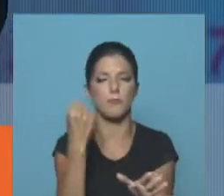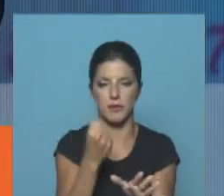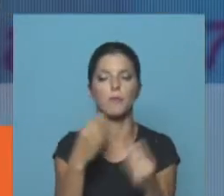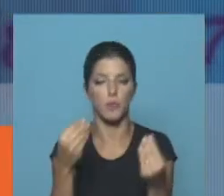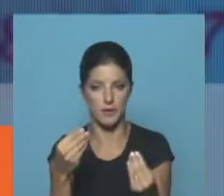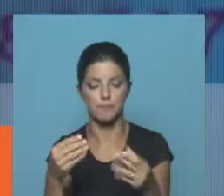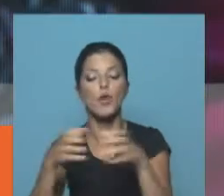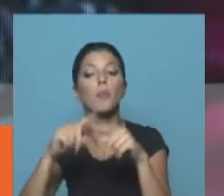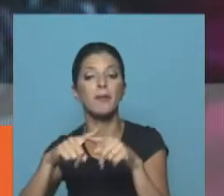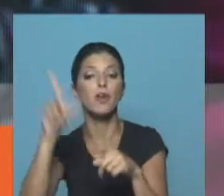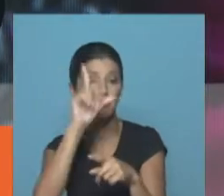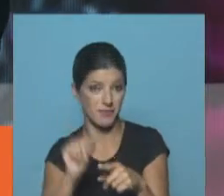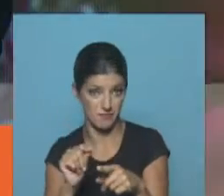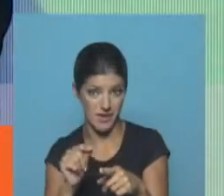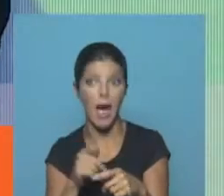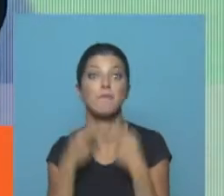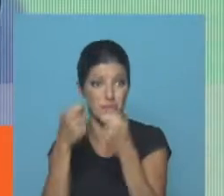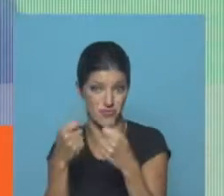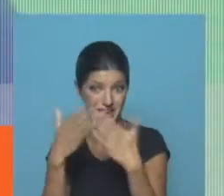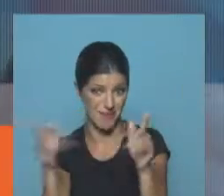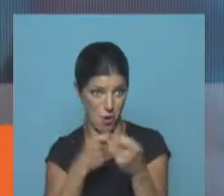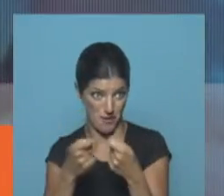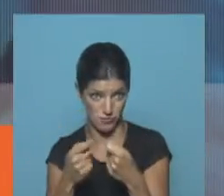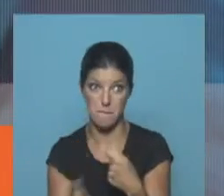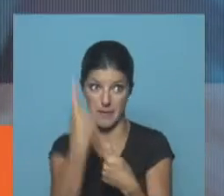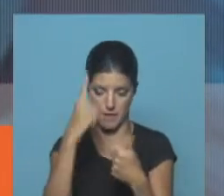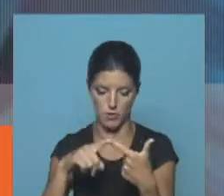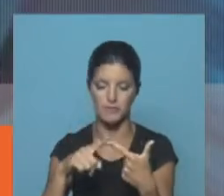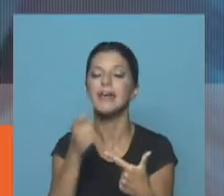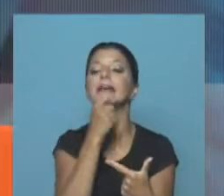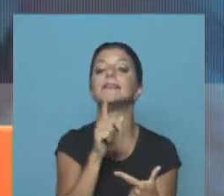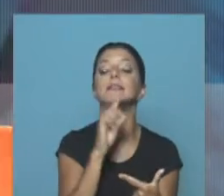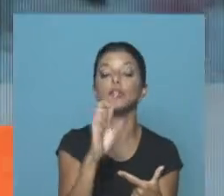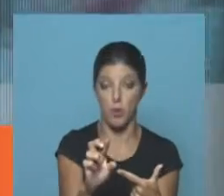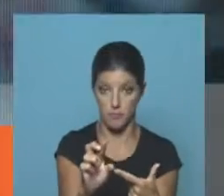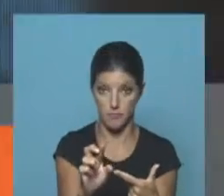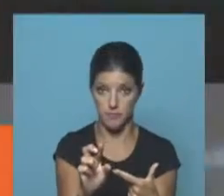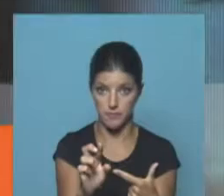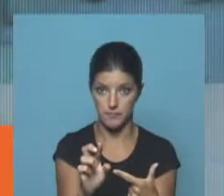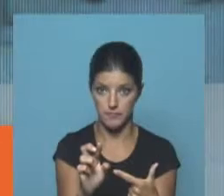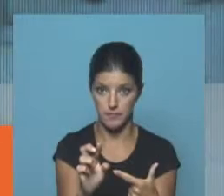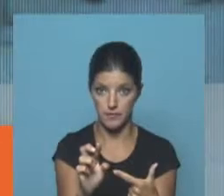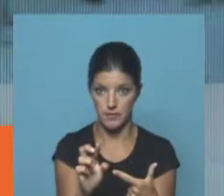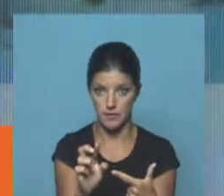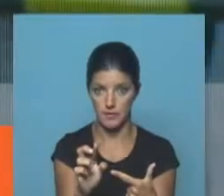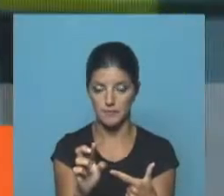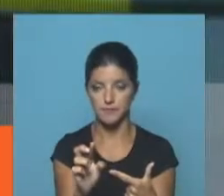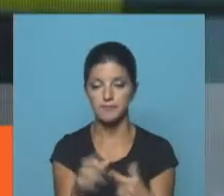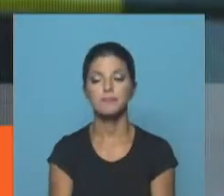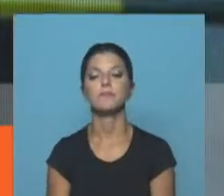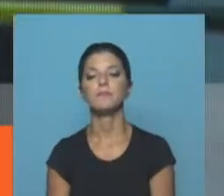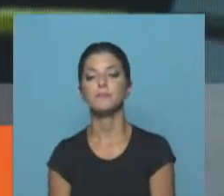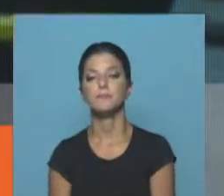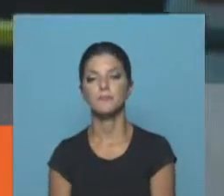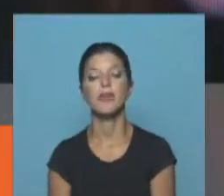Partido Republicano es pro libre comercio. Si llega Trump a afectar de manera negativa al Tratado de Libre... Las economías